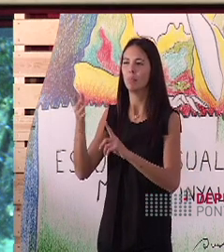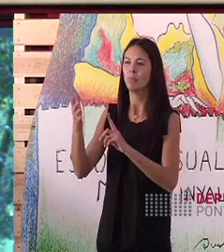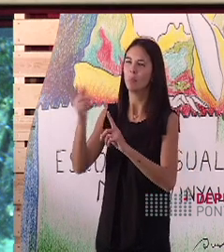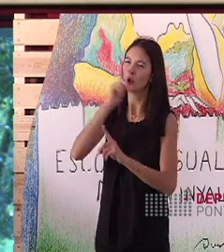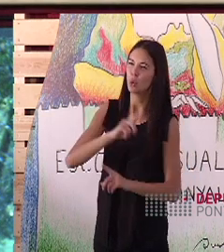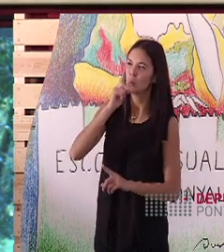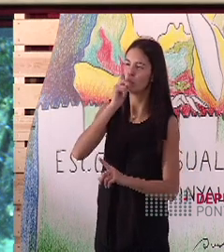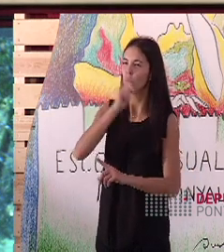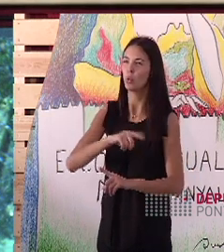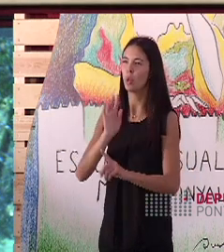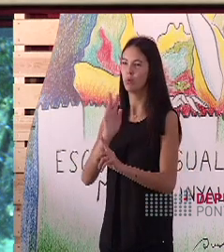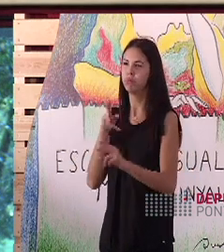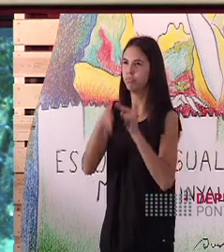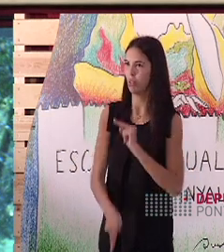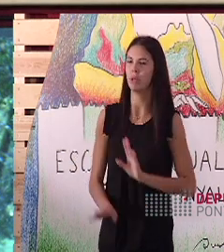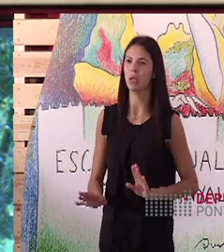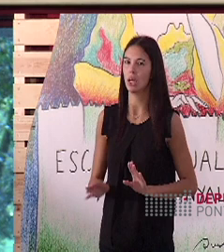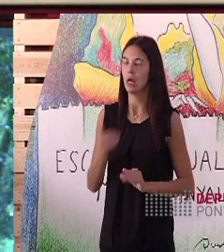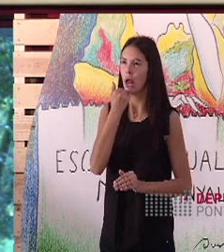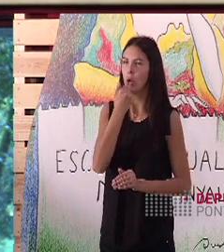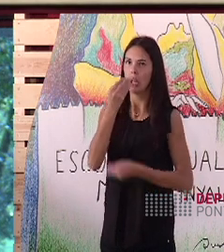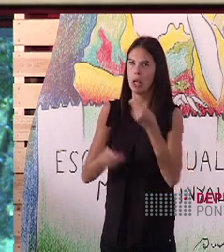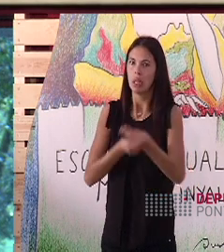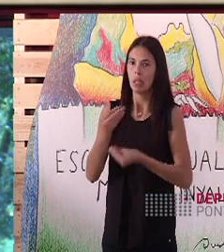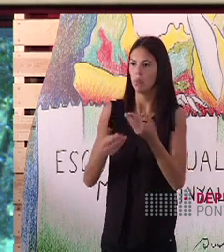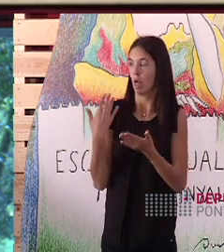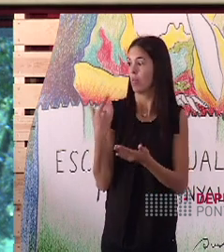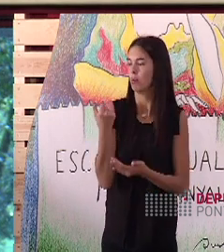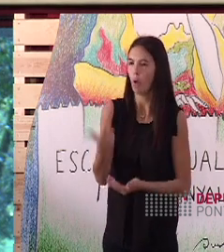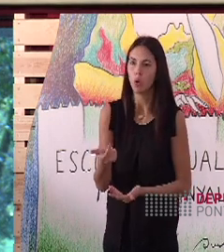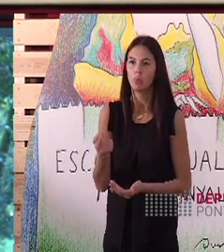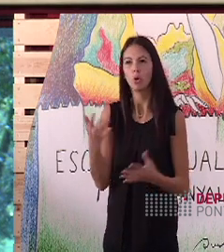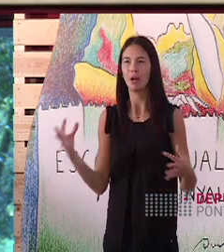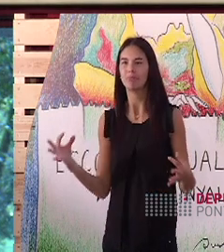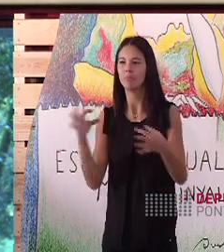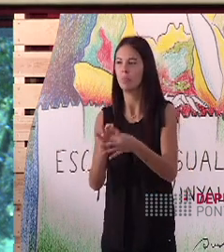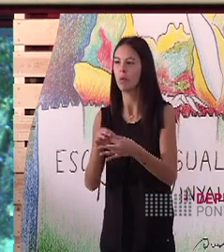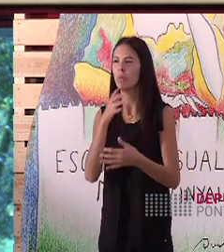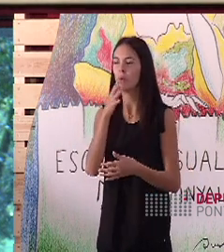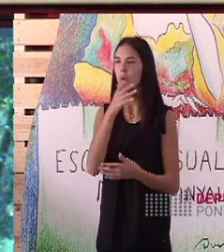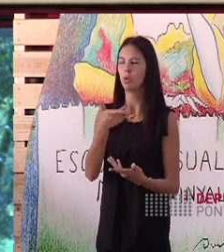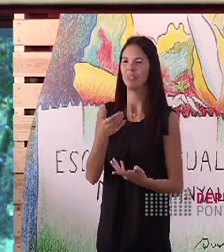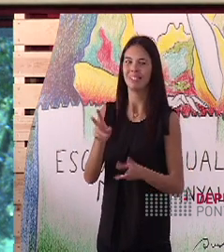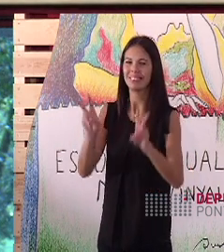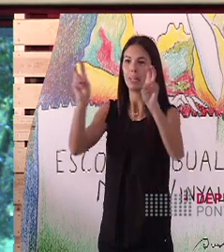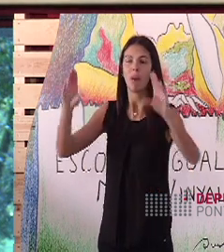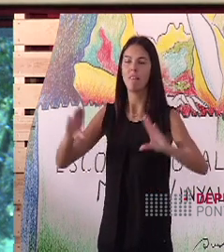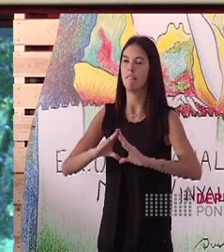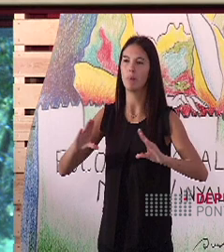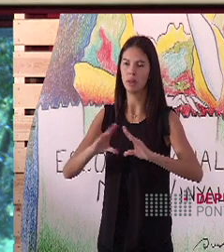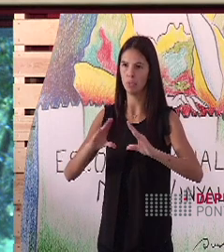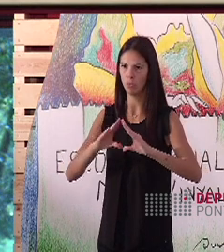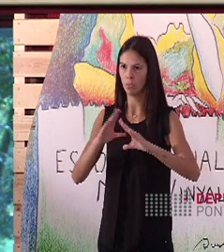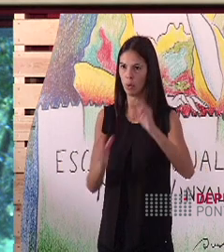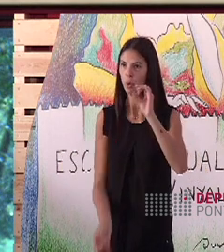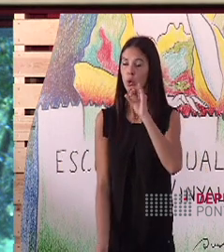una transición que hemos hecho en muy poco tiempo y que indudablemente ha estado vinculada con esta gran explosión feminista que ha desembocado